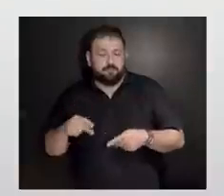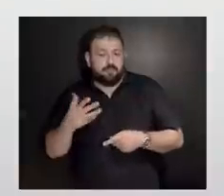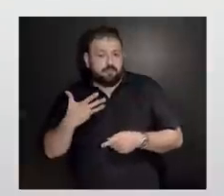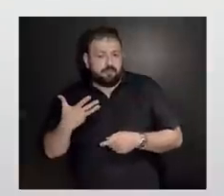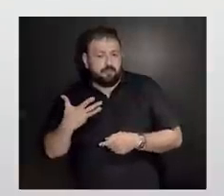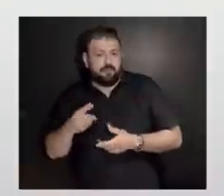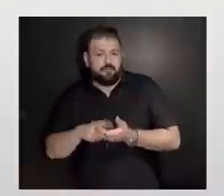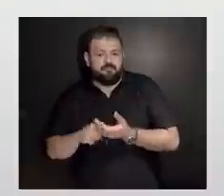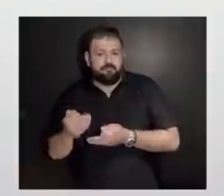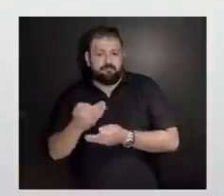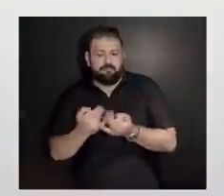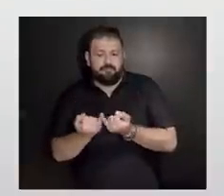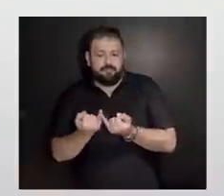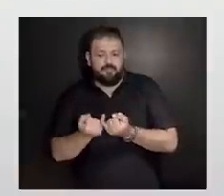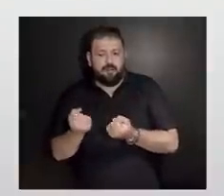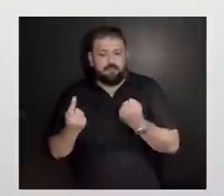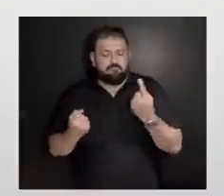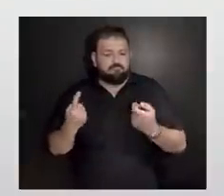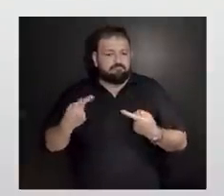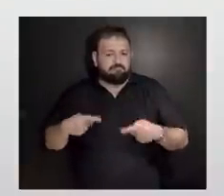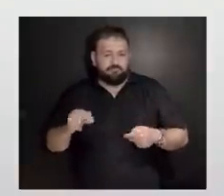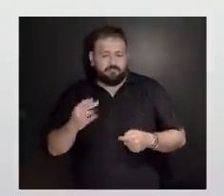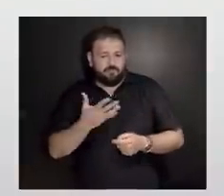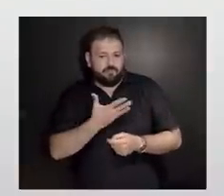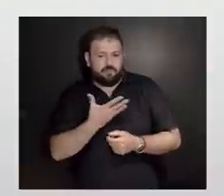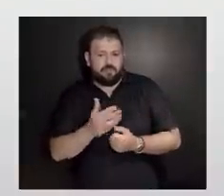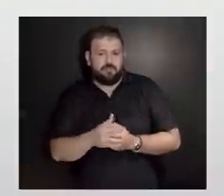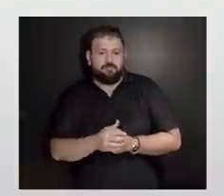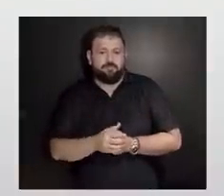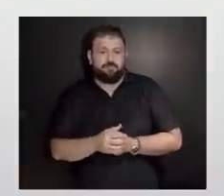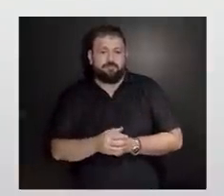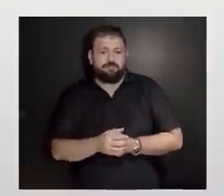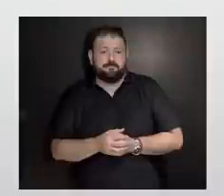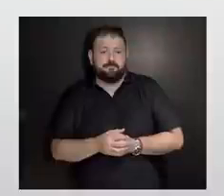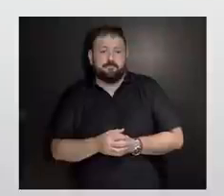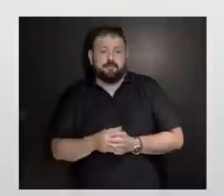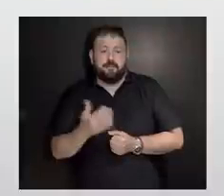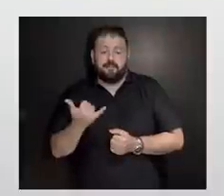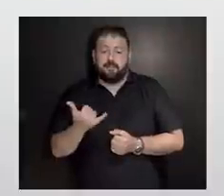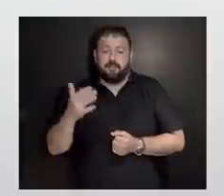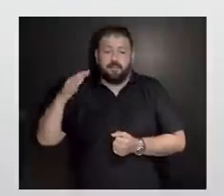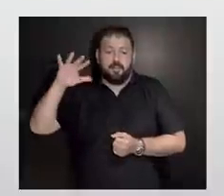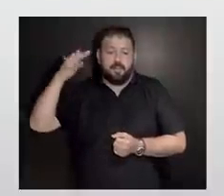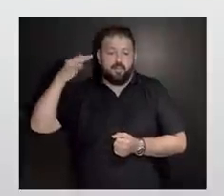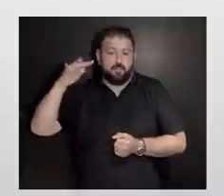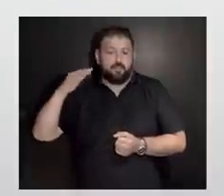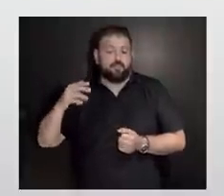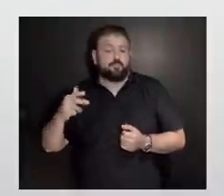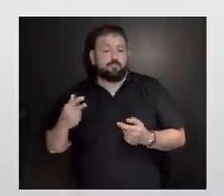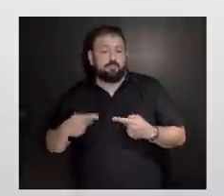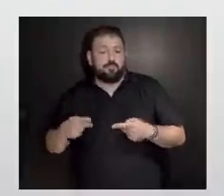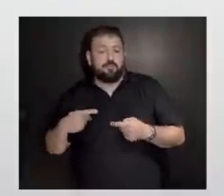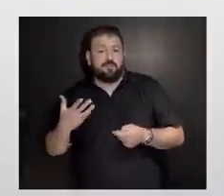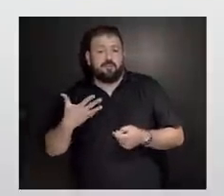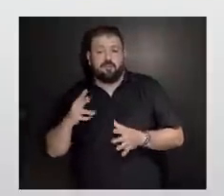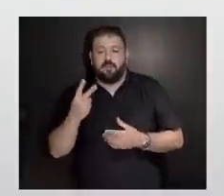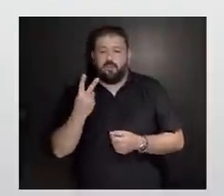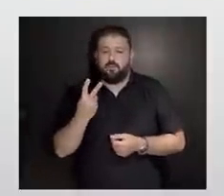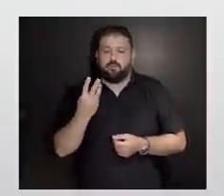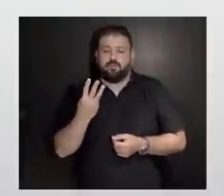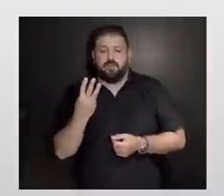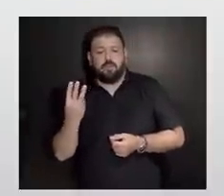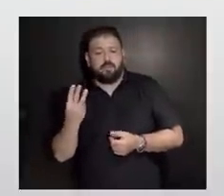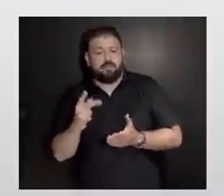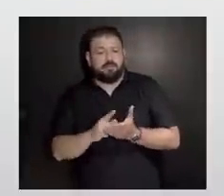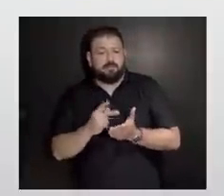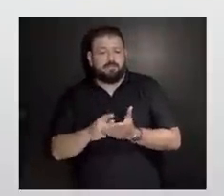en comparación que aquellos que no. Y pues bueno, en adultos que tienen esta condición tienen de 2 a 3 veces más